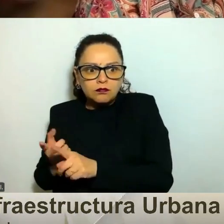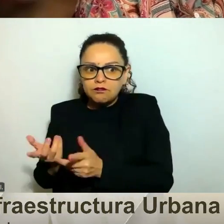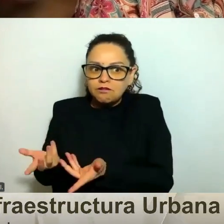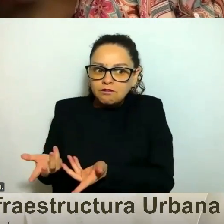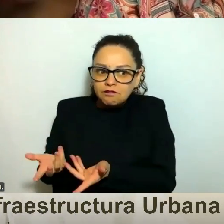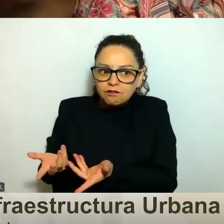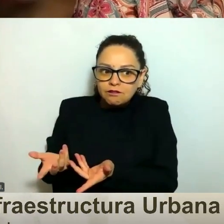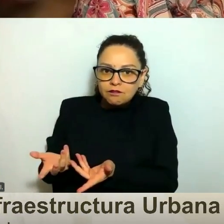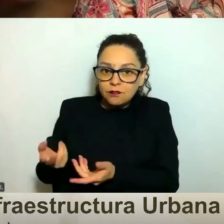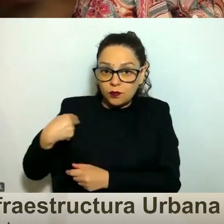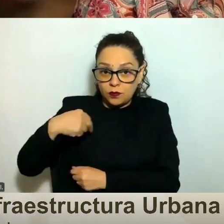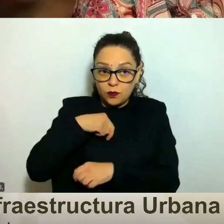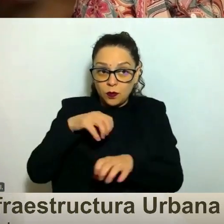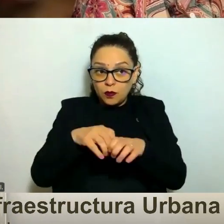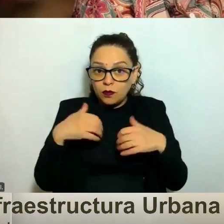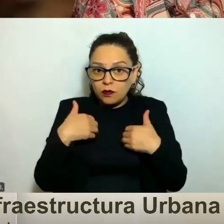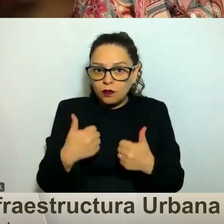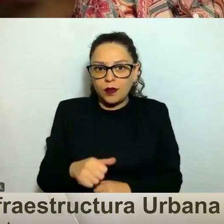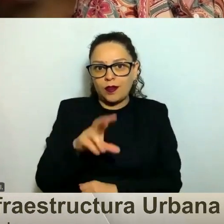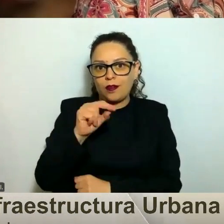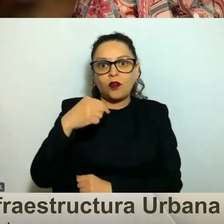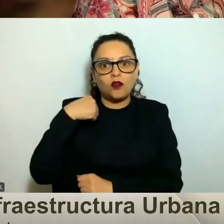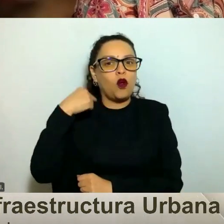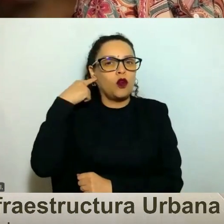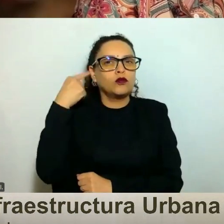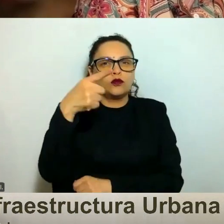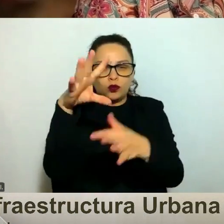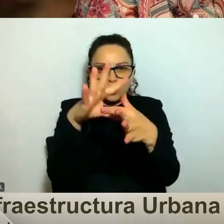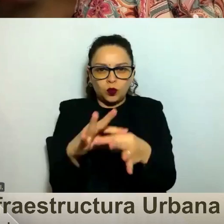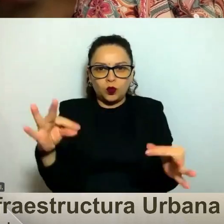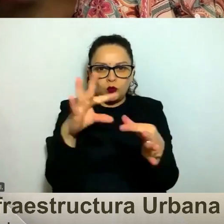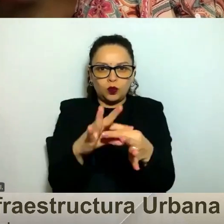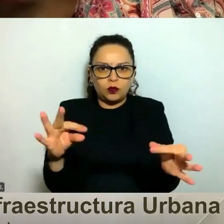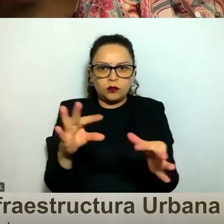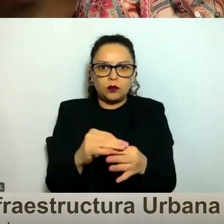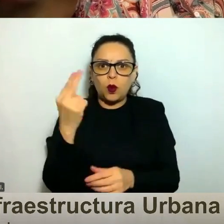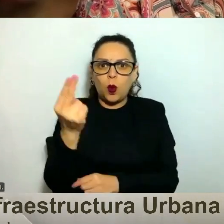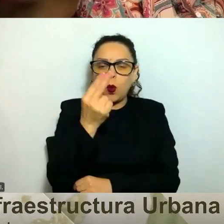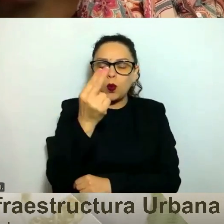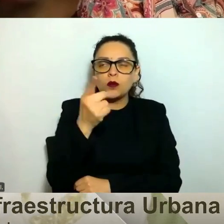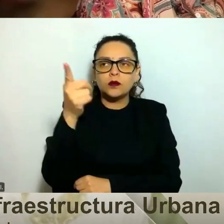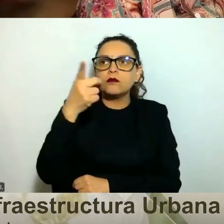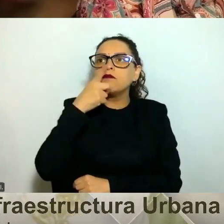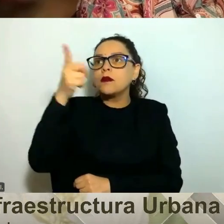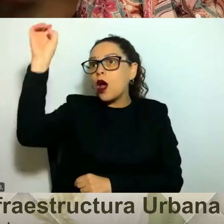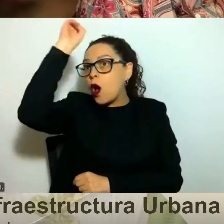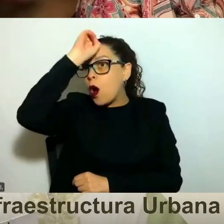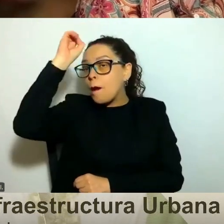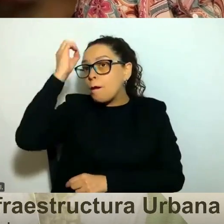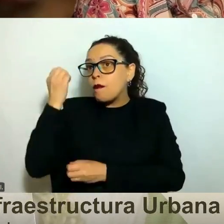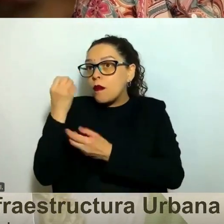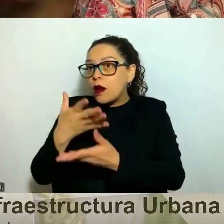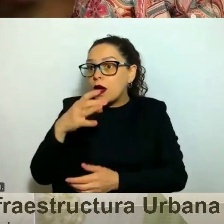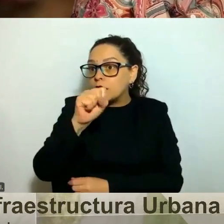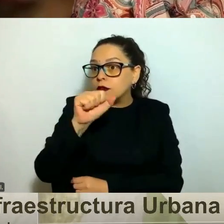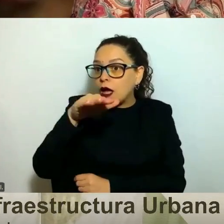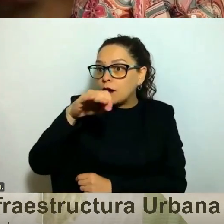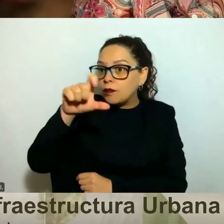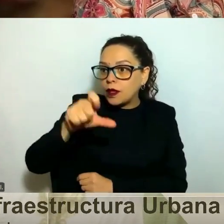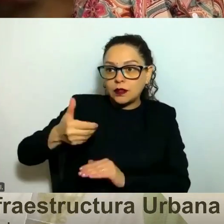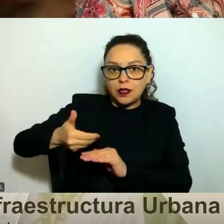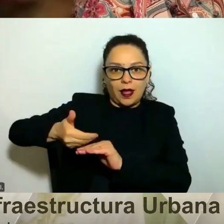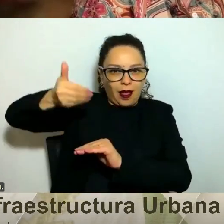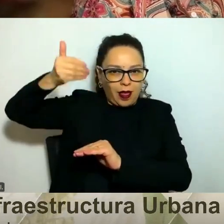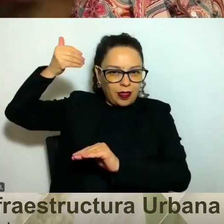yo escucho es una interpretación de la opinión que emitió SACMEX en su momento,